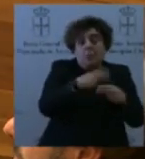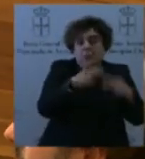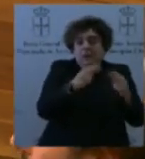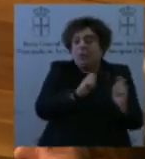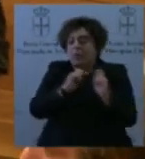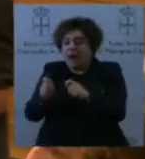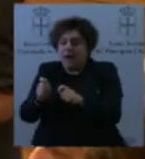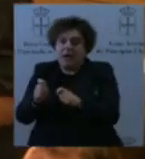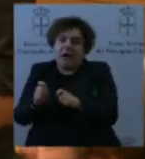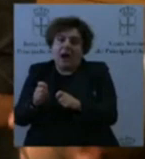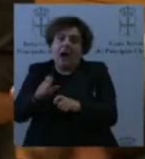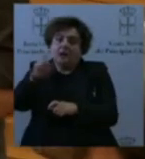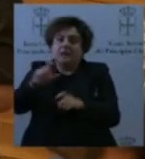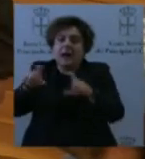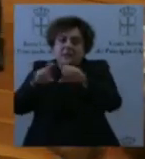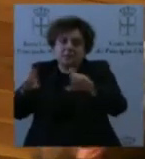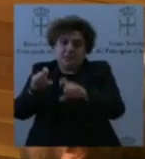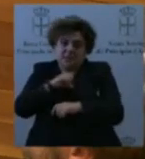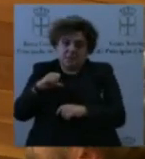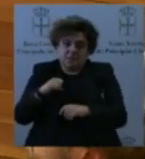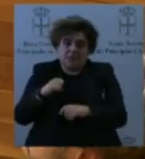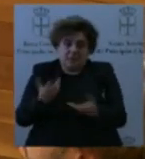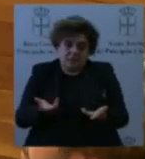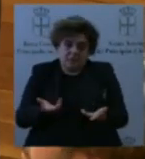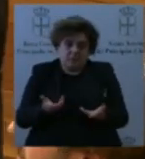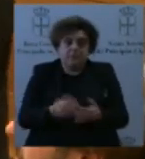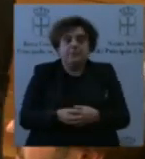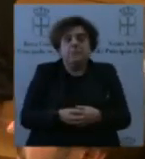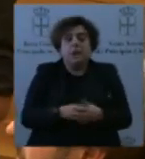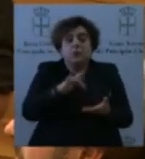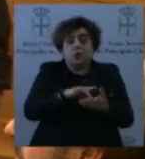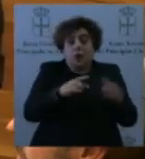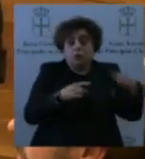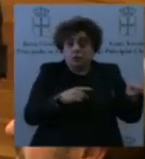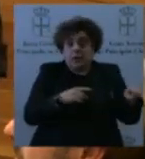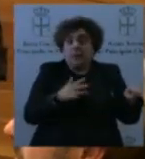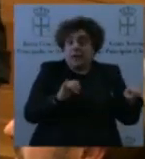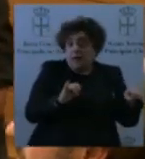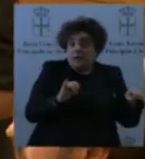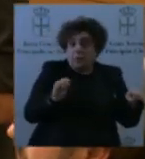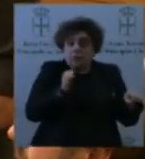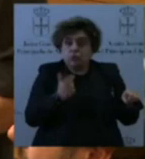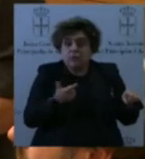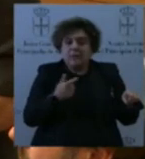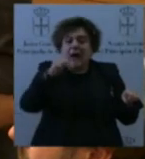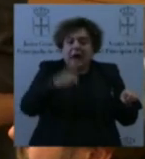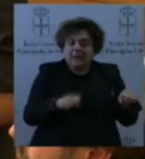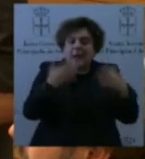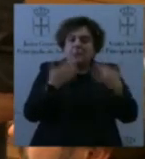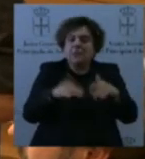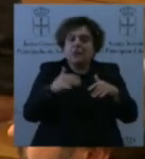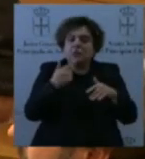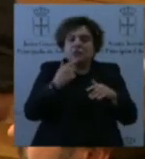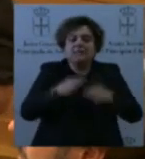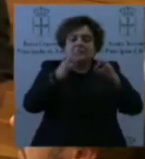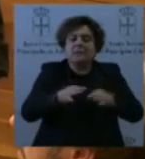Siempre que usted tiene ocasión, manifiesta en estas sesiones de los miércoles que es un hombre que no teme a las palabras, que habla claro y sin tapujos, que